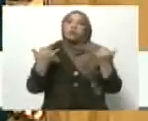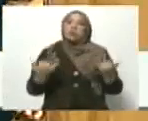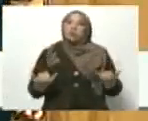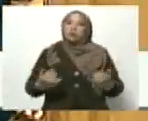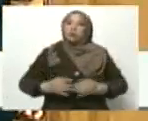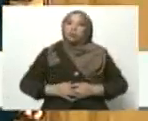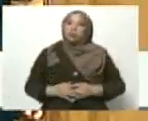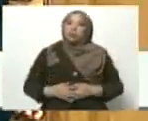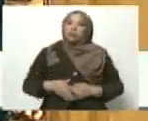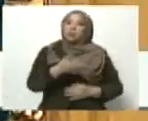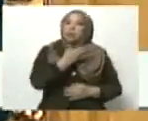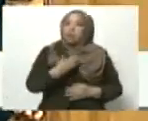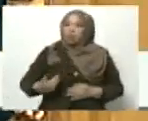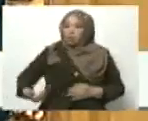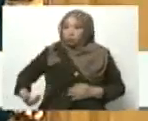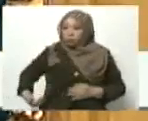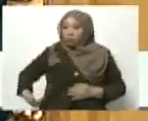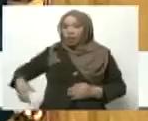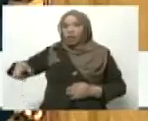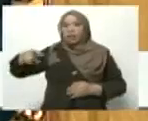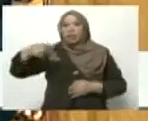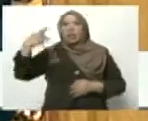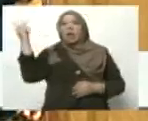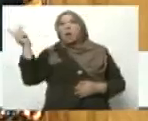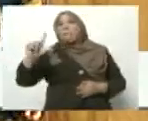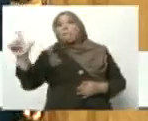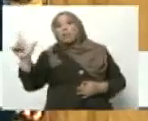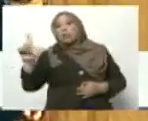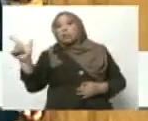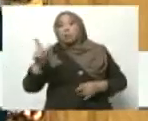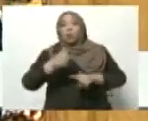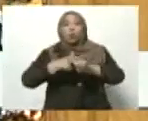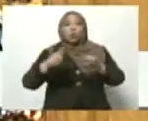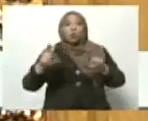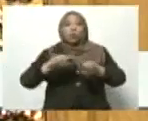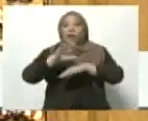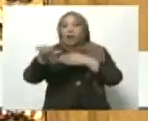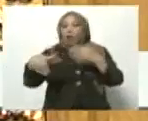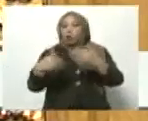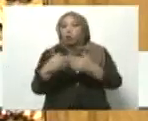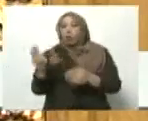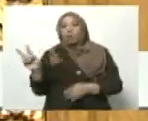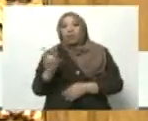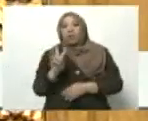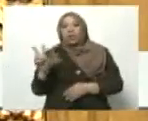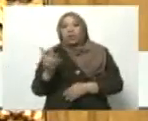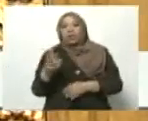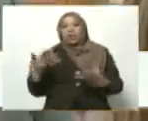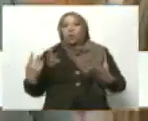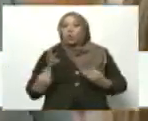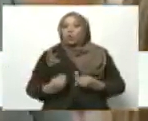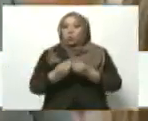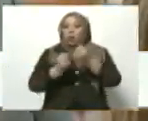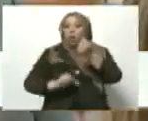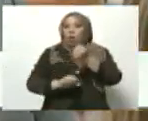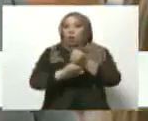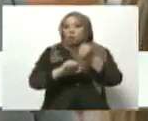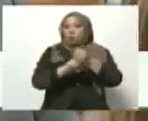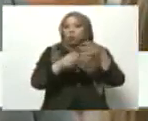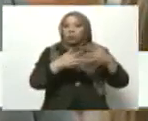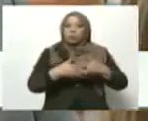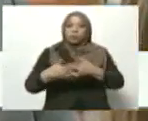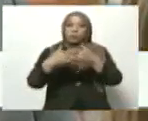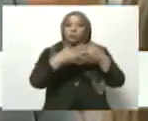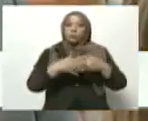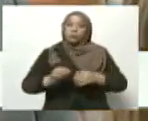es ni el presidente, ni el gabinete, ni el PSUV, ni a la República entera, convertirla en colonia.